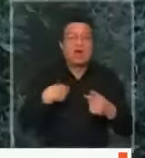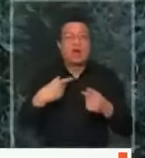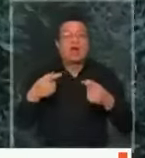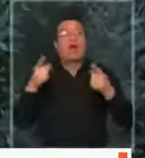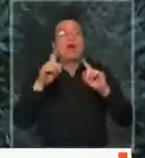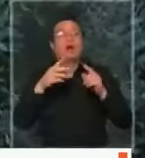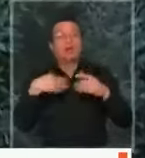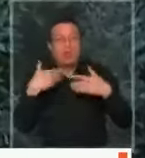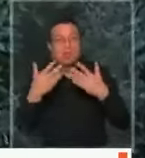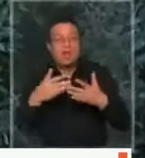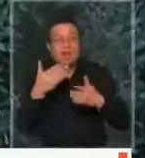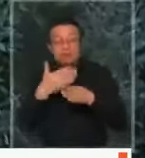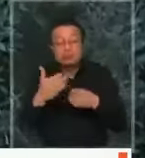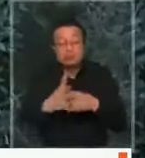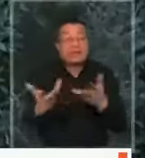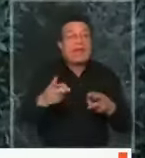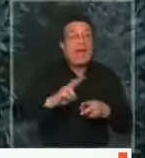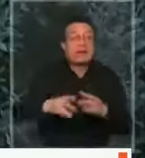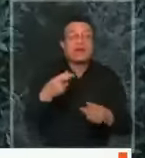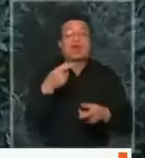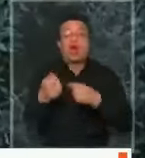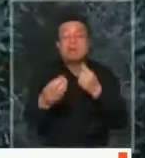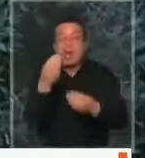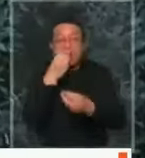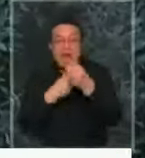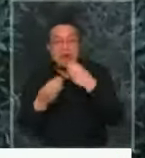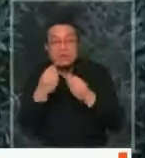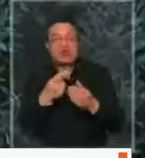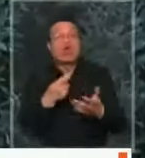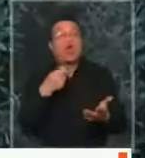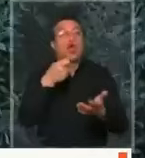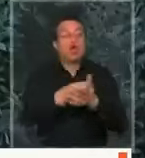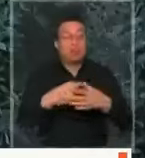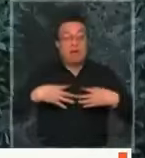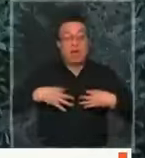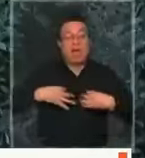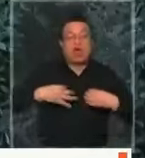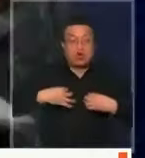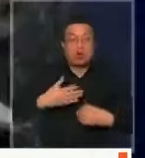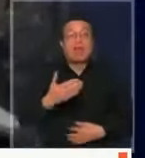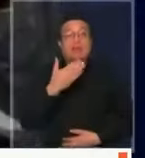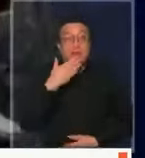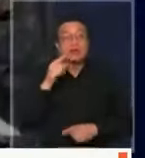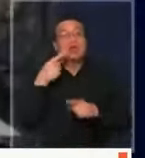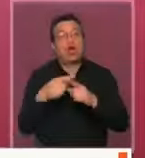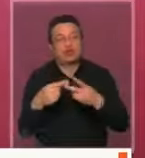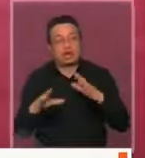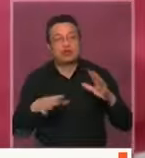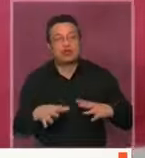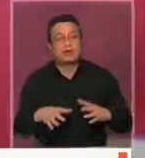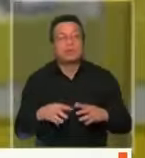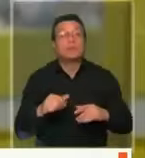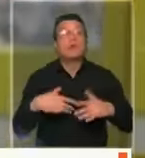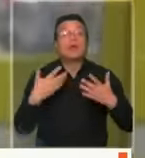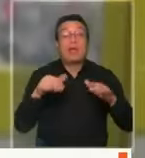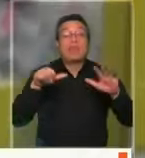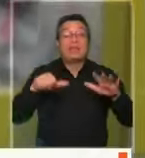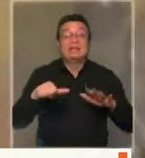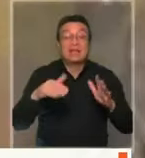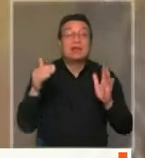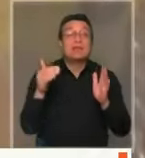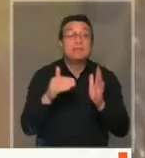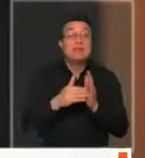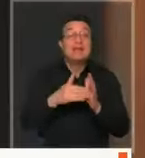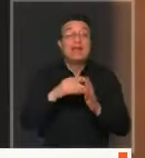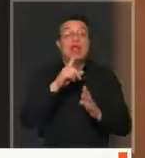la generación de residuos, la compra de alimentos, la compra de vestimenta, incluso, entre otras cosas. El resultado, 16 toneladas de